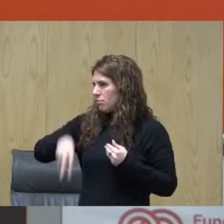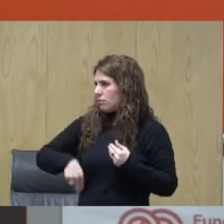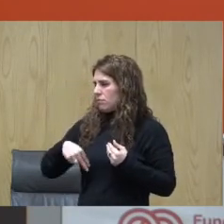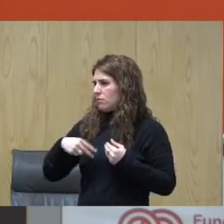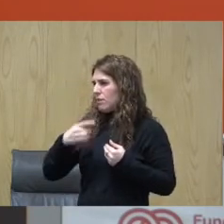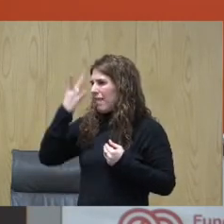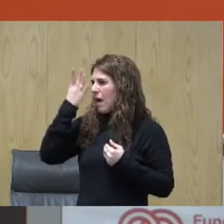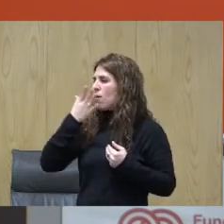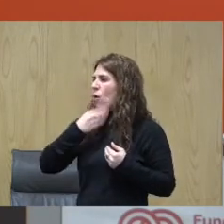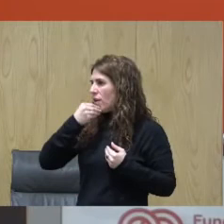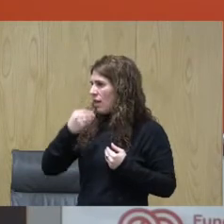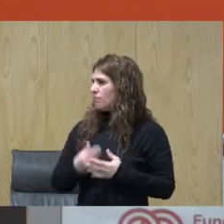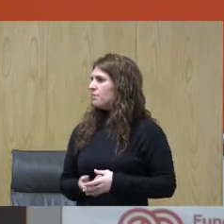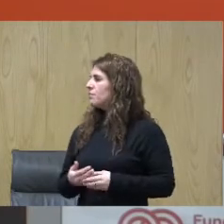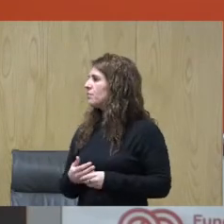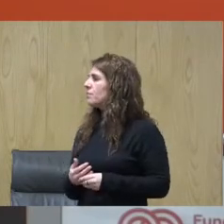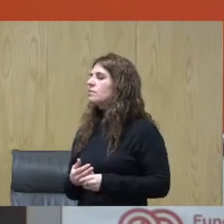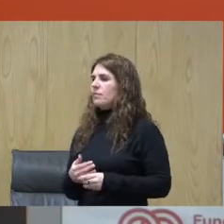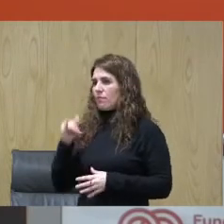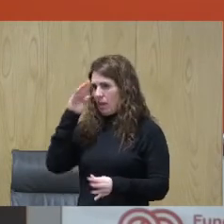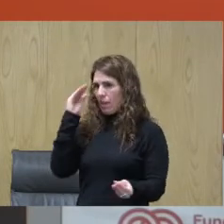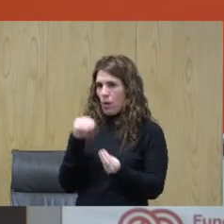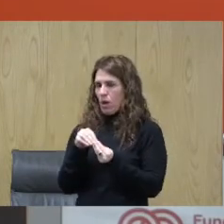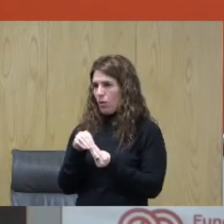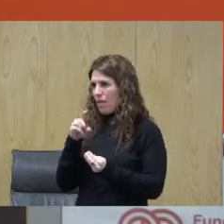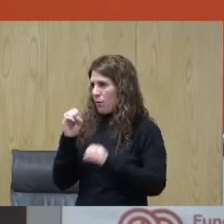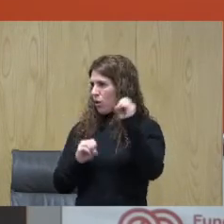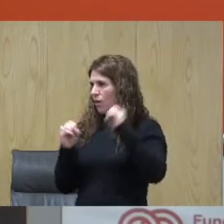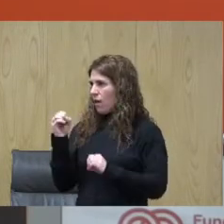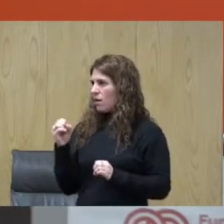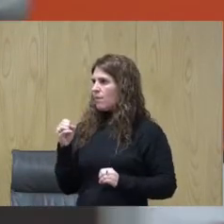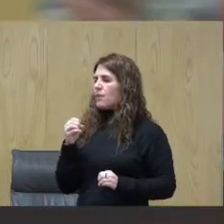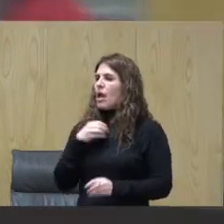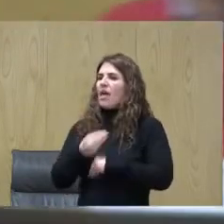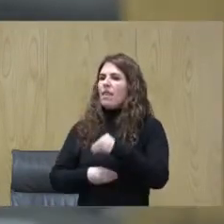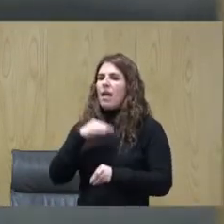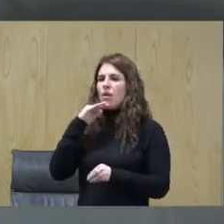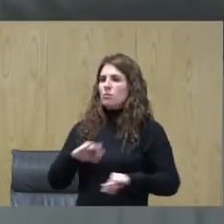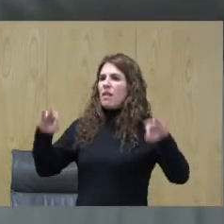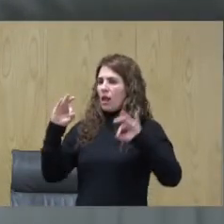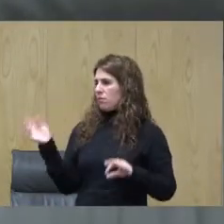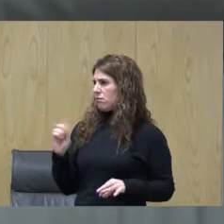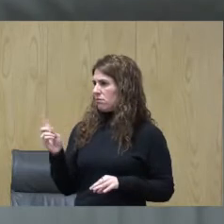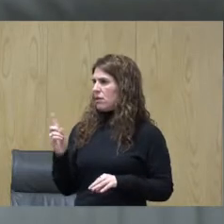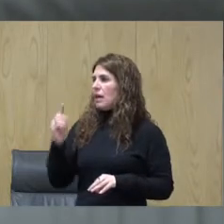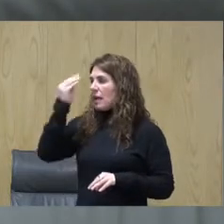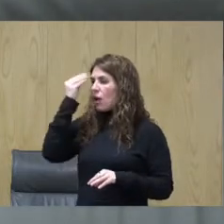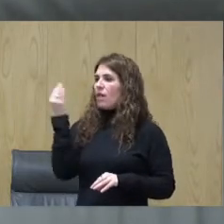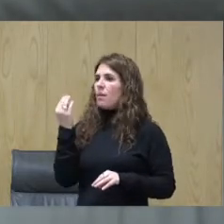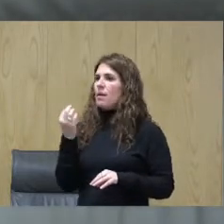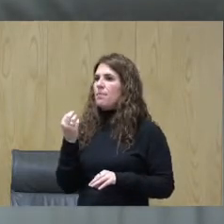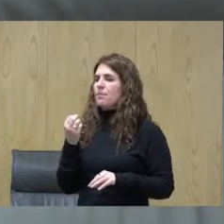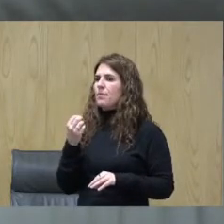idea muy bonita, vamos. Absolutamente de acuerdo. O sea, no estamos haciendo nada especial. Yo creo que lo que tenemos que aumentar es la